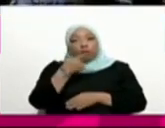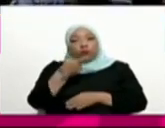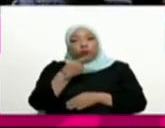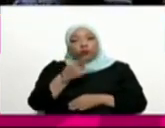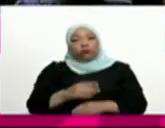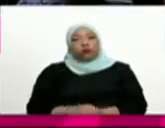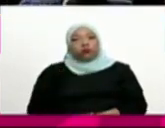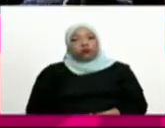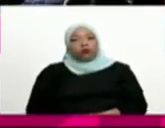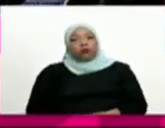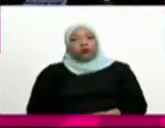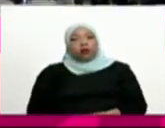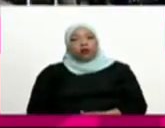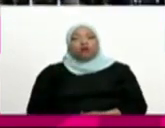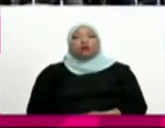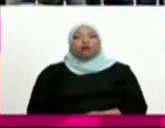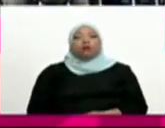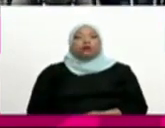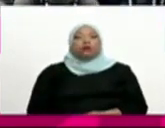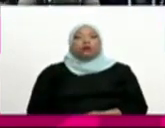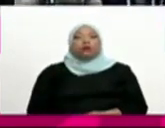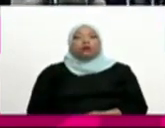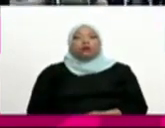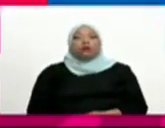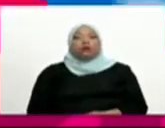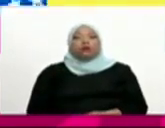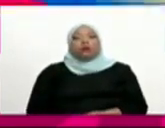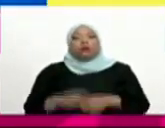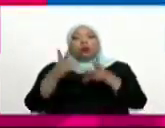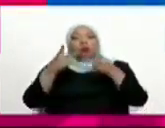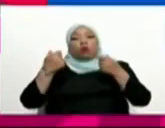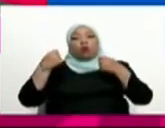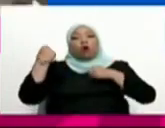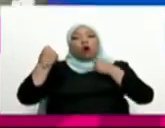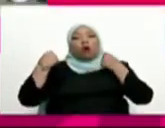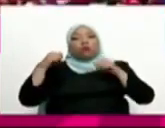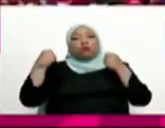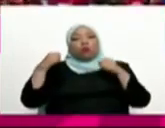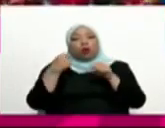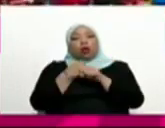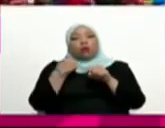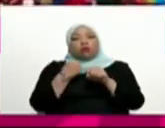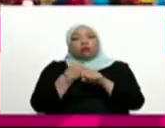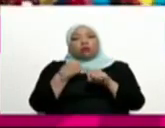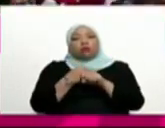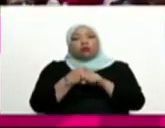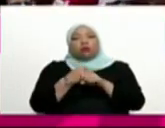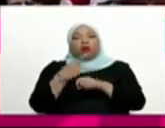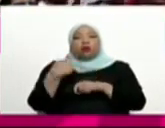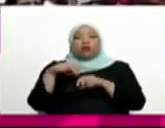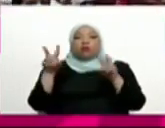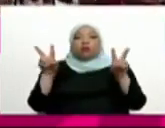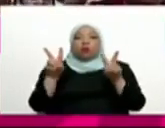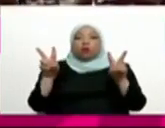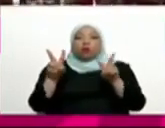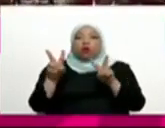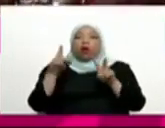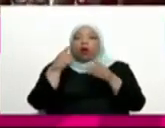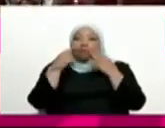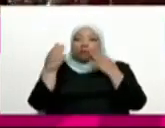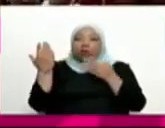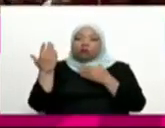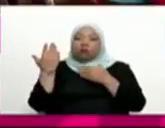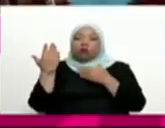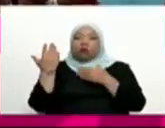Ah, que calentamos la maquinaria. Claro que la vamos calentando.